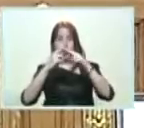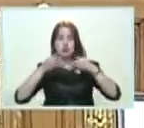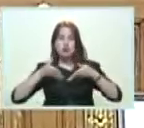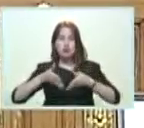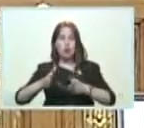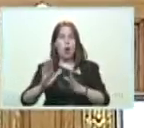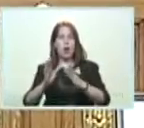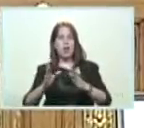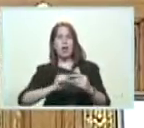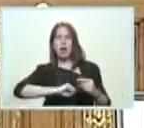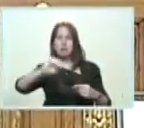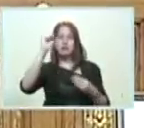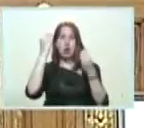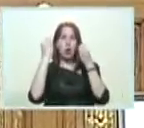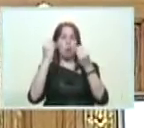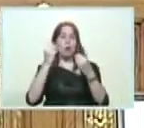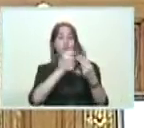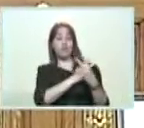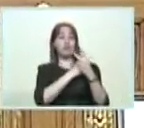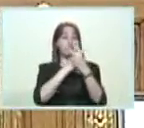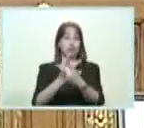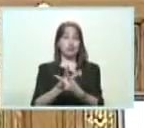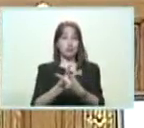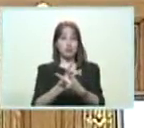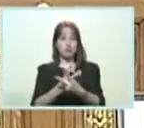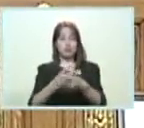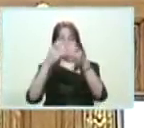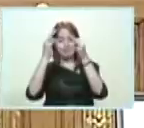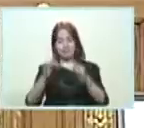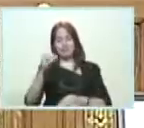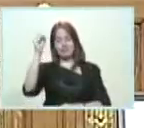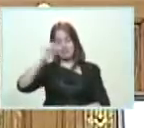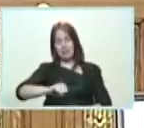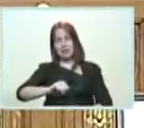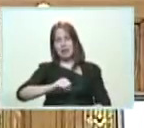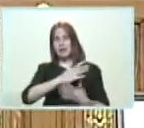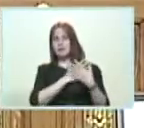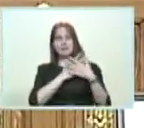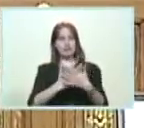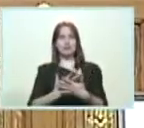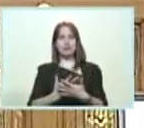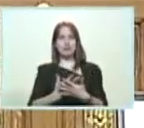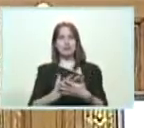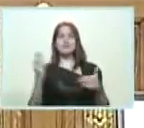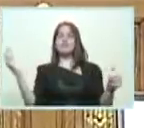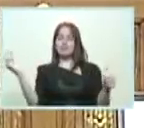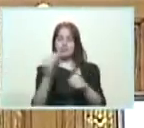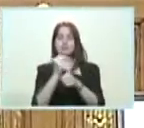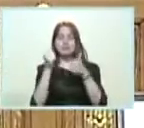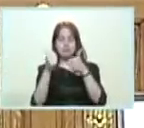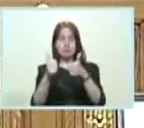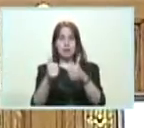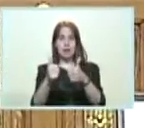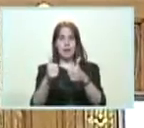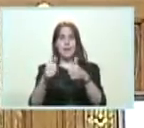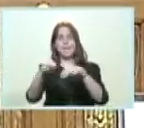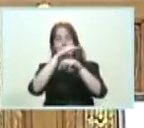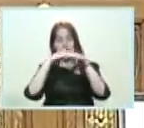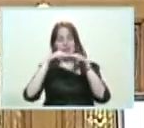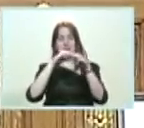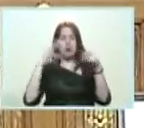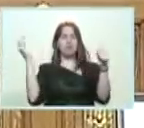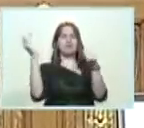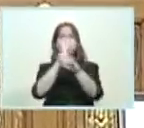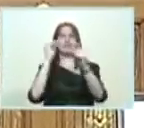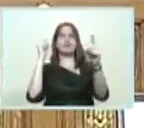origen, en su voluntad, puedo confirmar que hemos cumplido la misión. Misión cumplida.